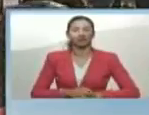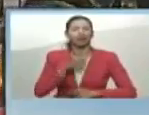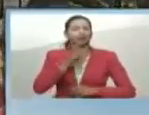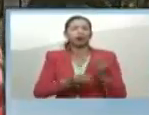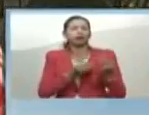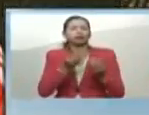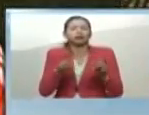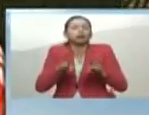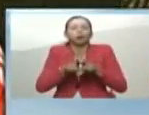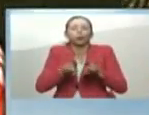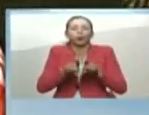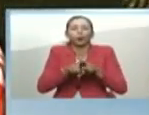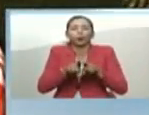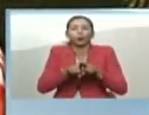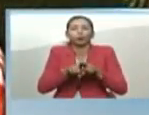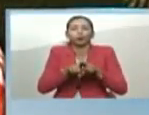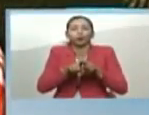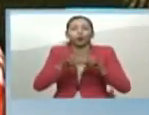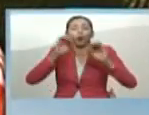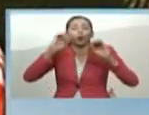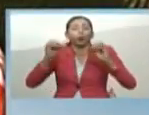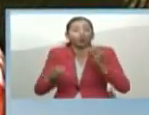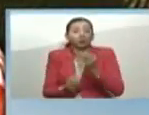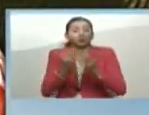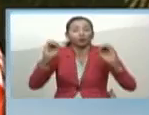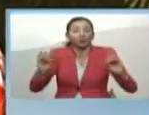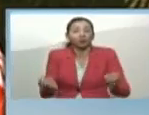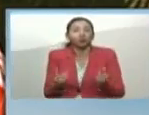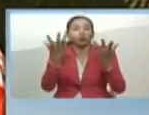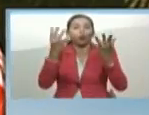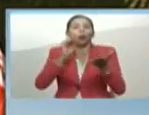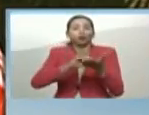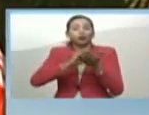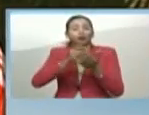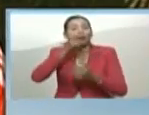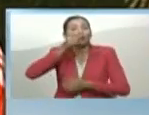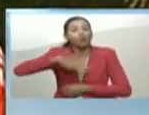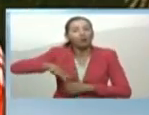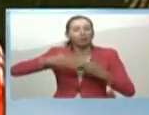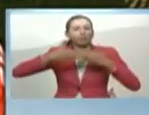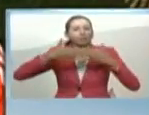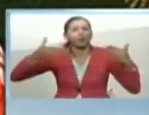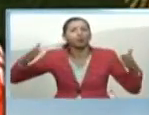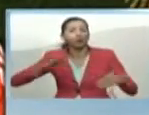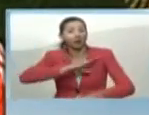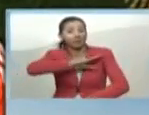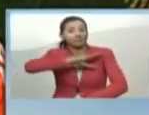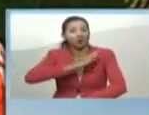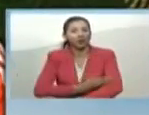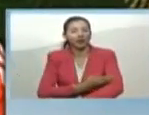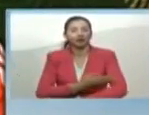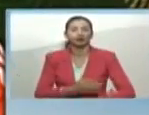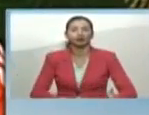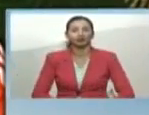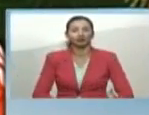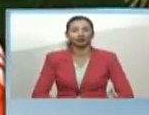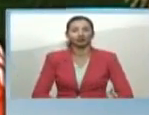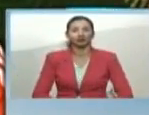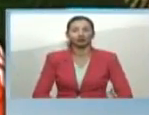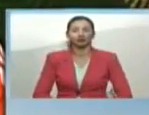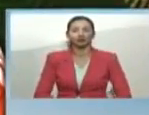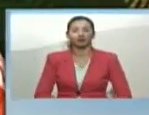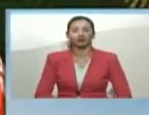como el resurgimiento de un poder Popular de un poderoso poder popular porque no se trata solamente el